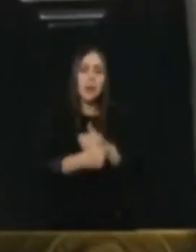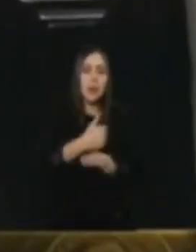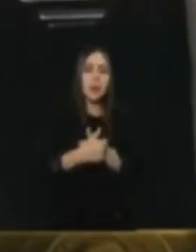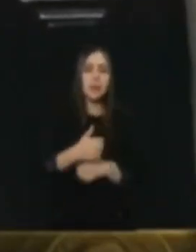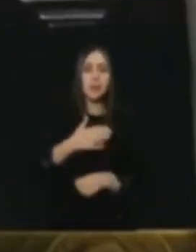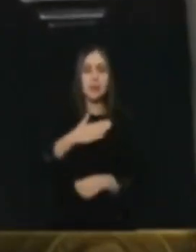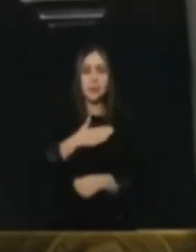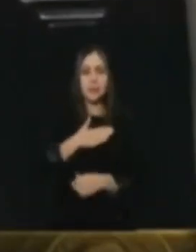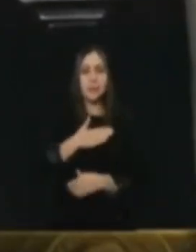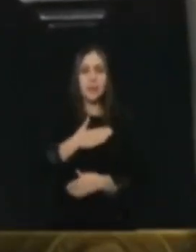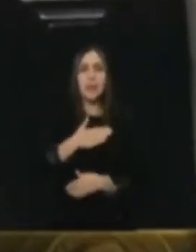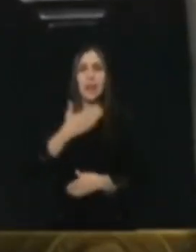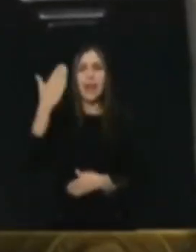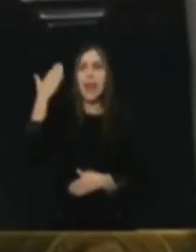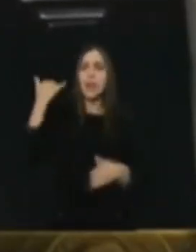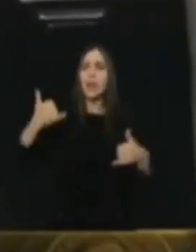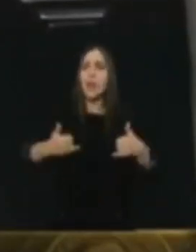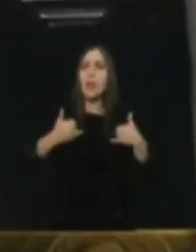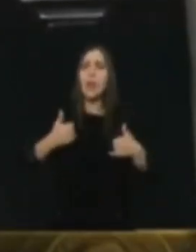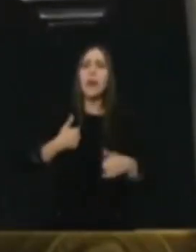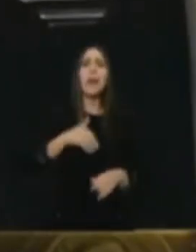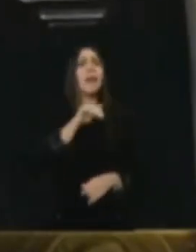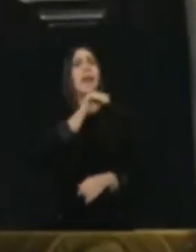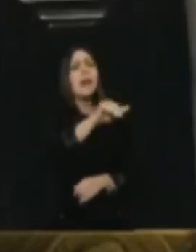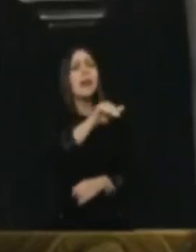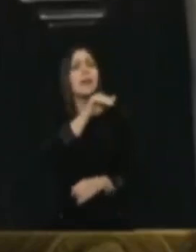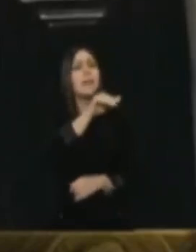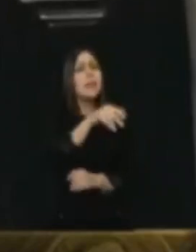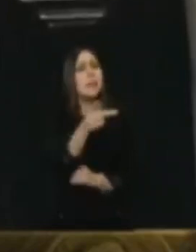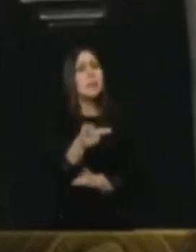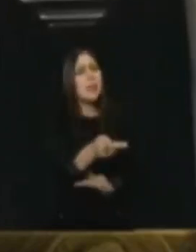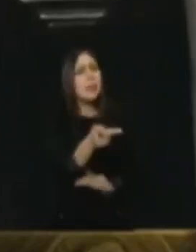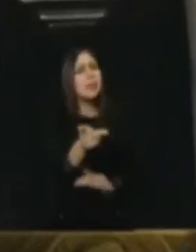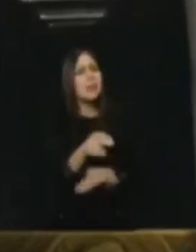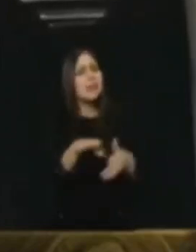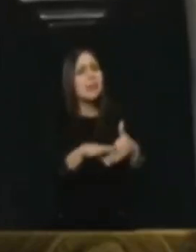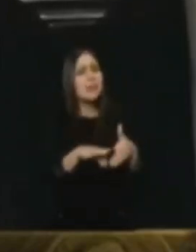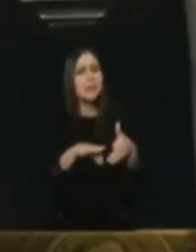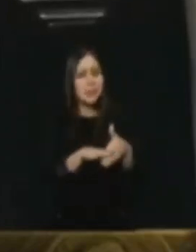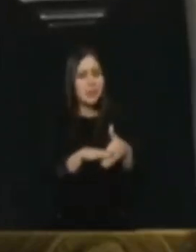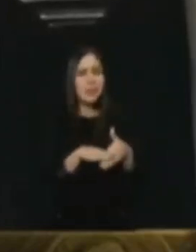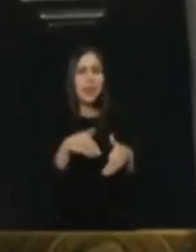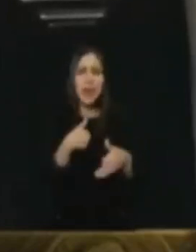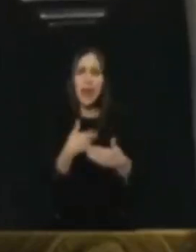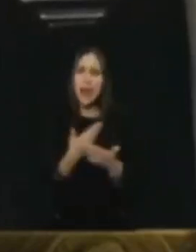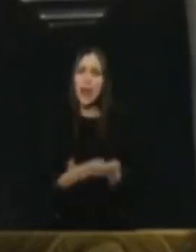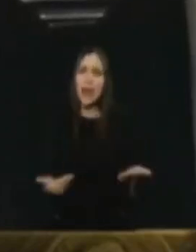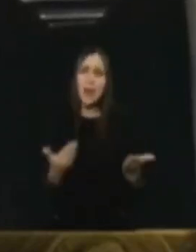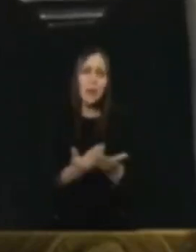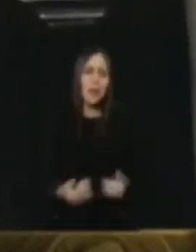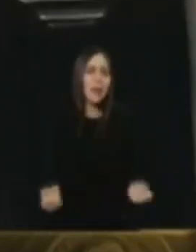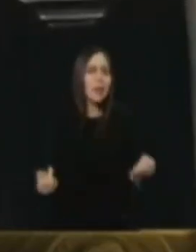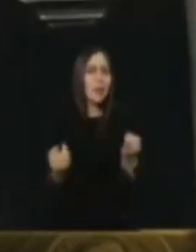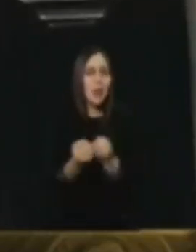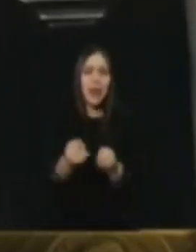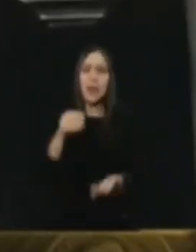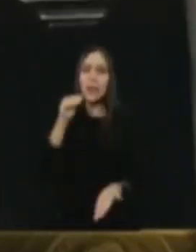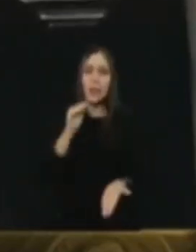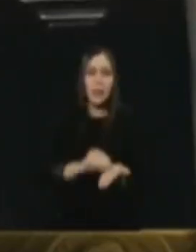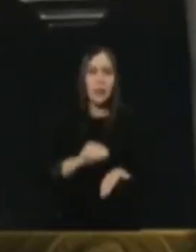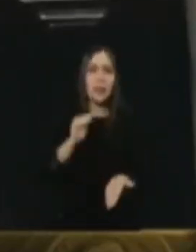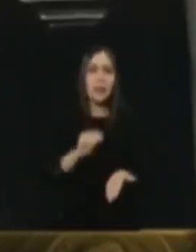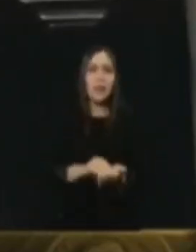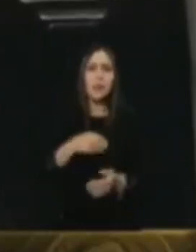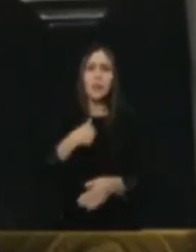una joven preguntona, sigo siéndolo y todavía insisto en los por qué,